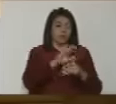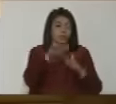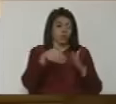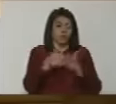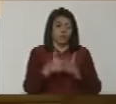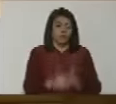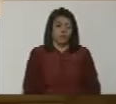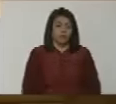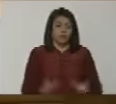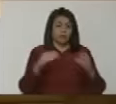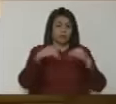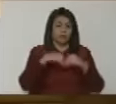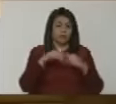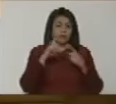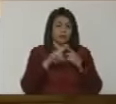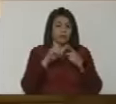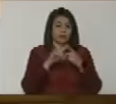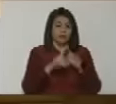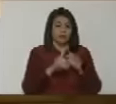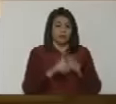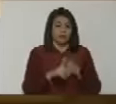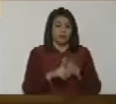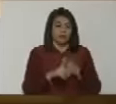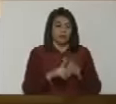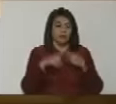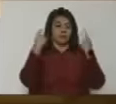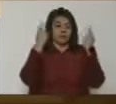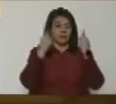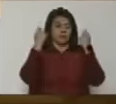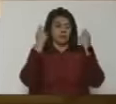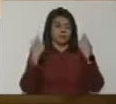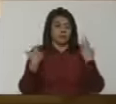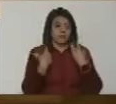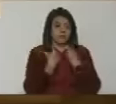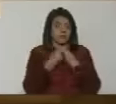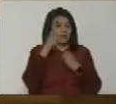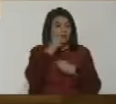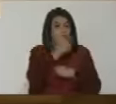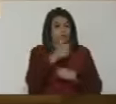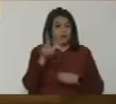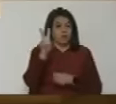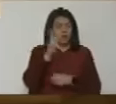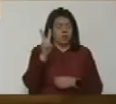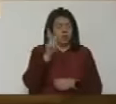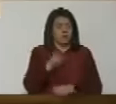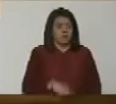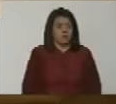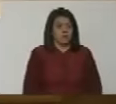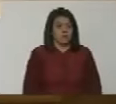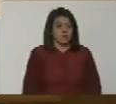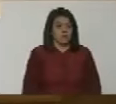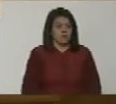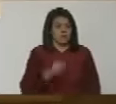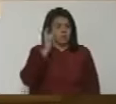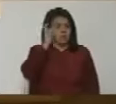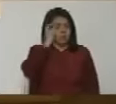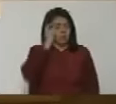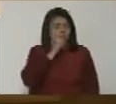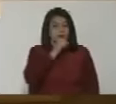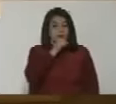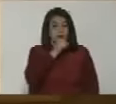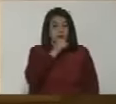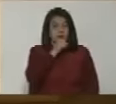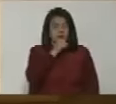condiciones. Acuerda, primero, celebrar junto al pueblo venezolano el Día del